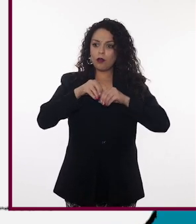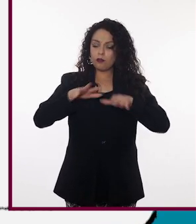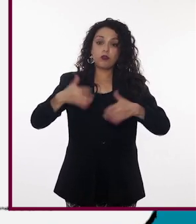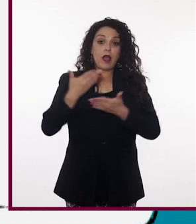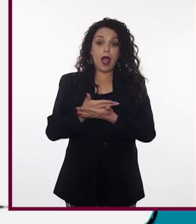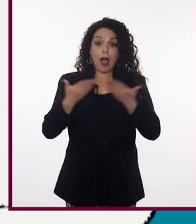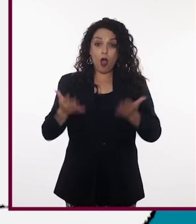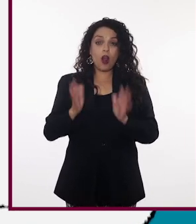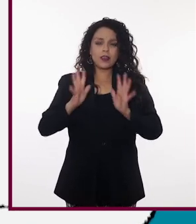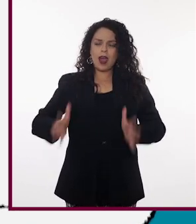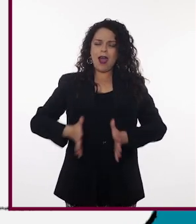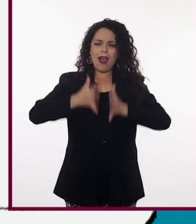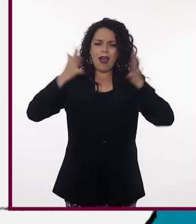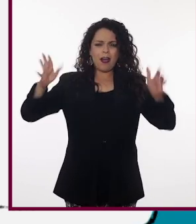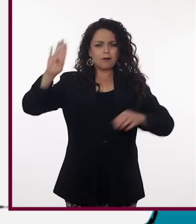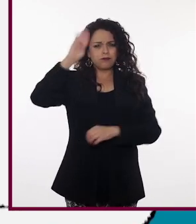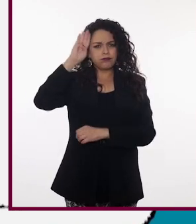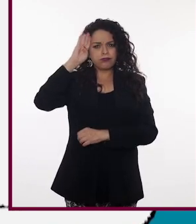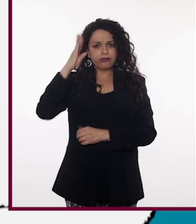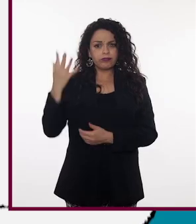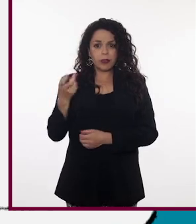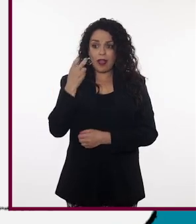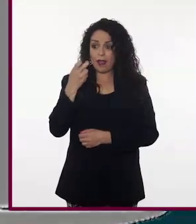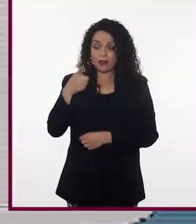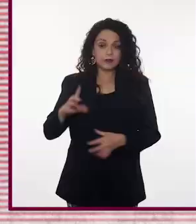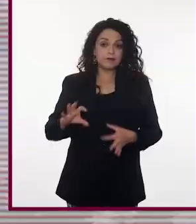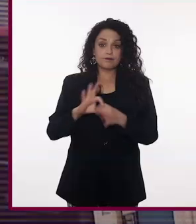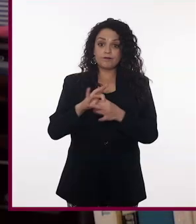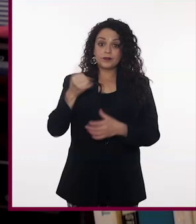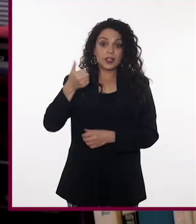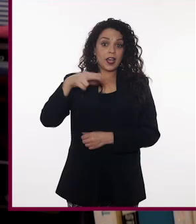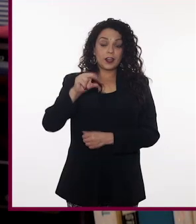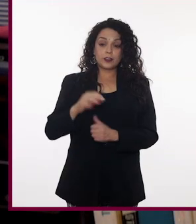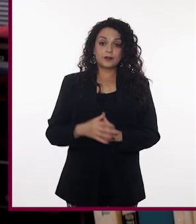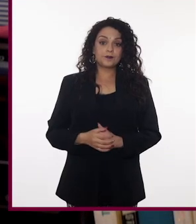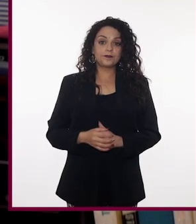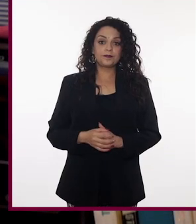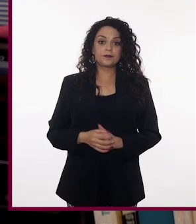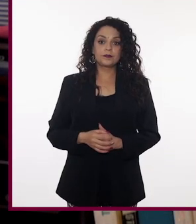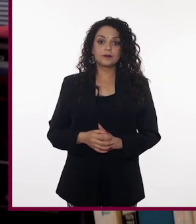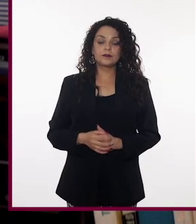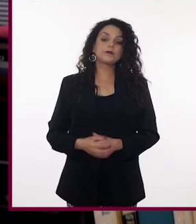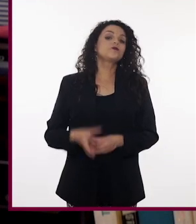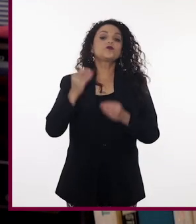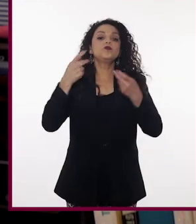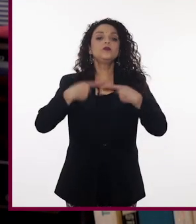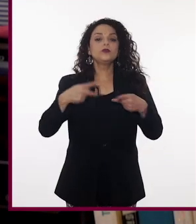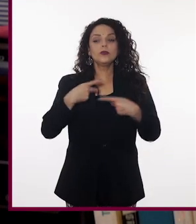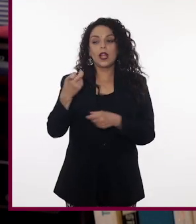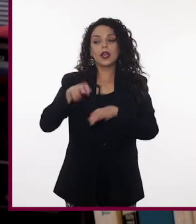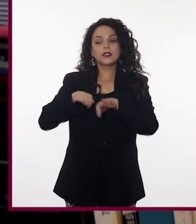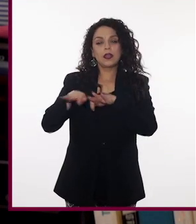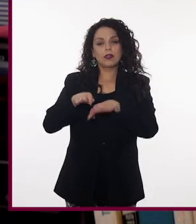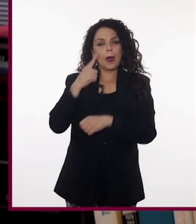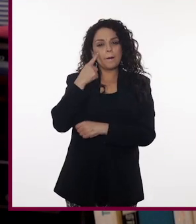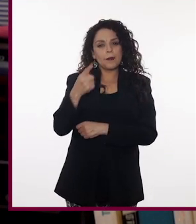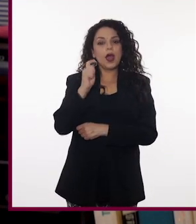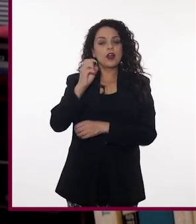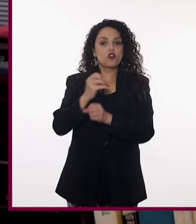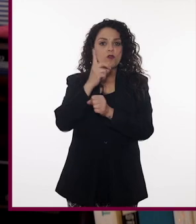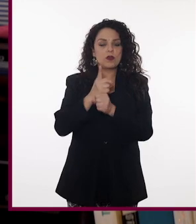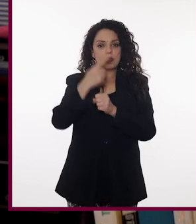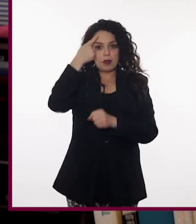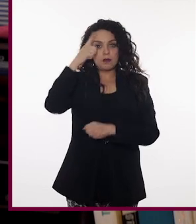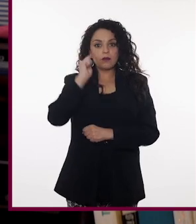tan grandes que ya no entran en este rubro. Muchas personas ven en este tipo de trabajos una opción ante